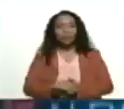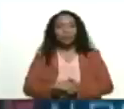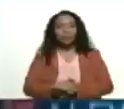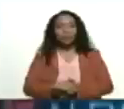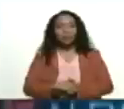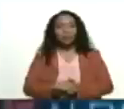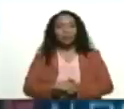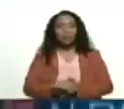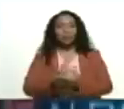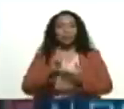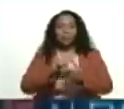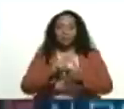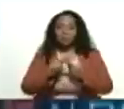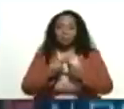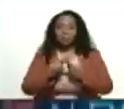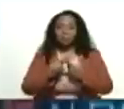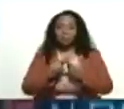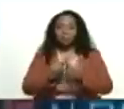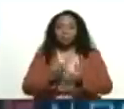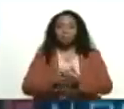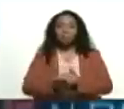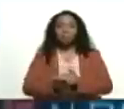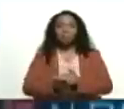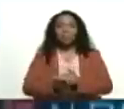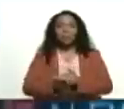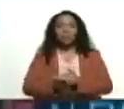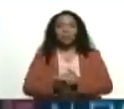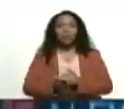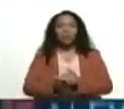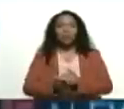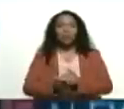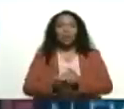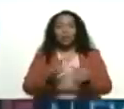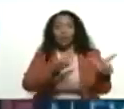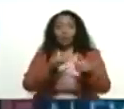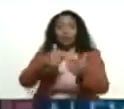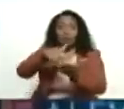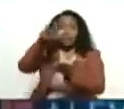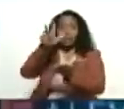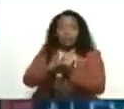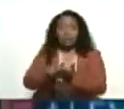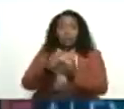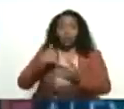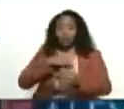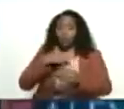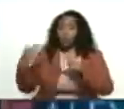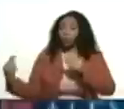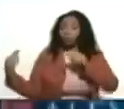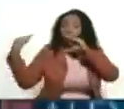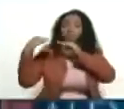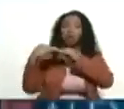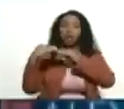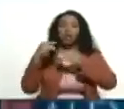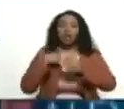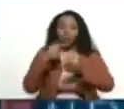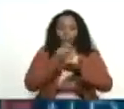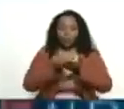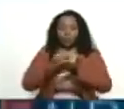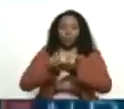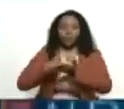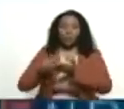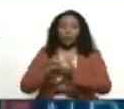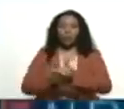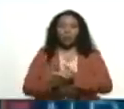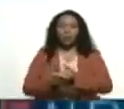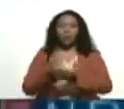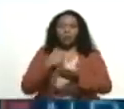Y entonces, cuando esto está aprobado, cuando somos iguales, escribo.